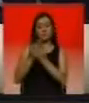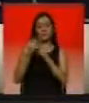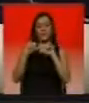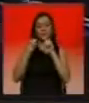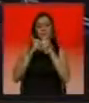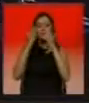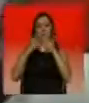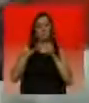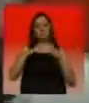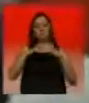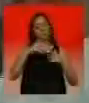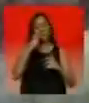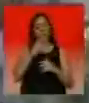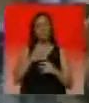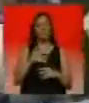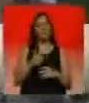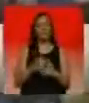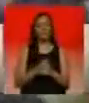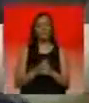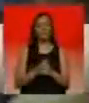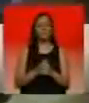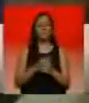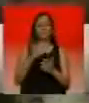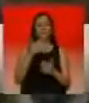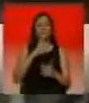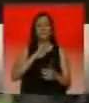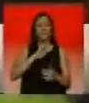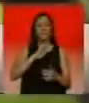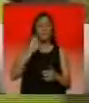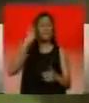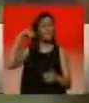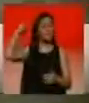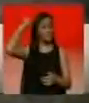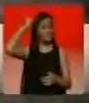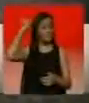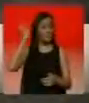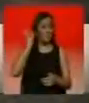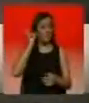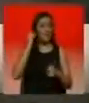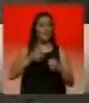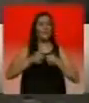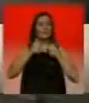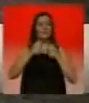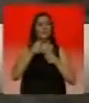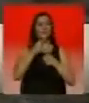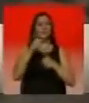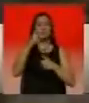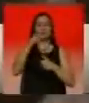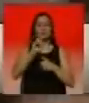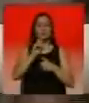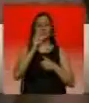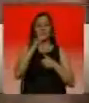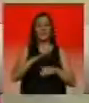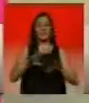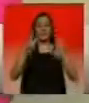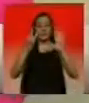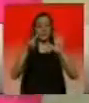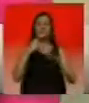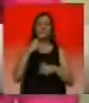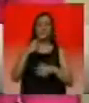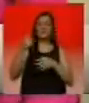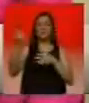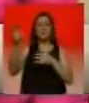país. Que si Cintia Viteri será la candidata de los socialcristianos para el 2017, tiene